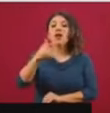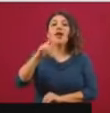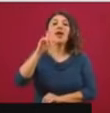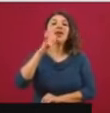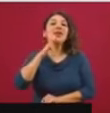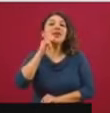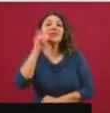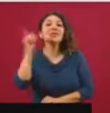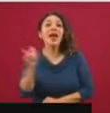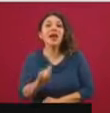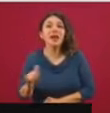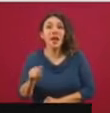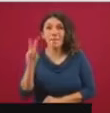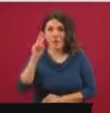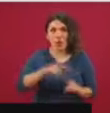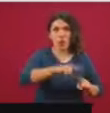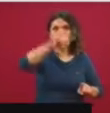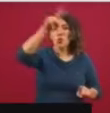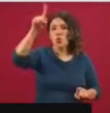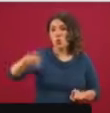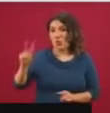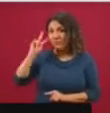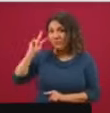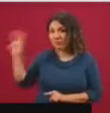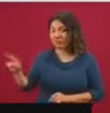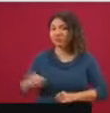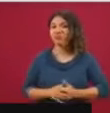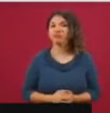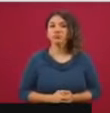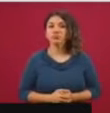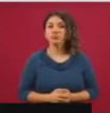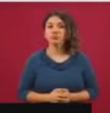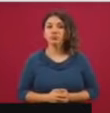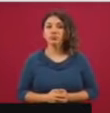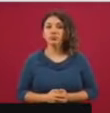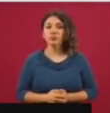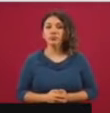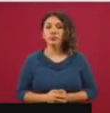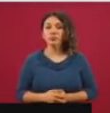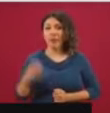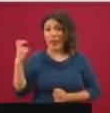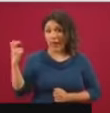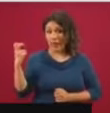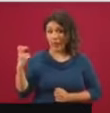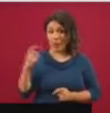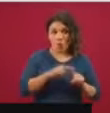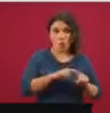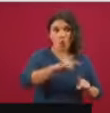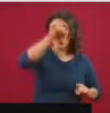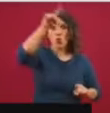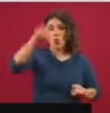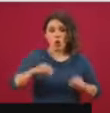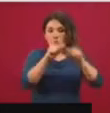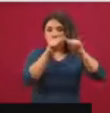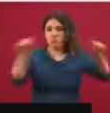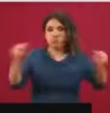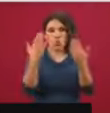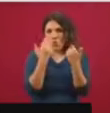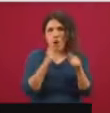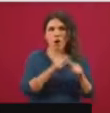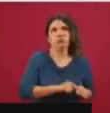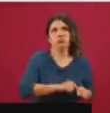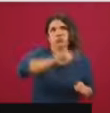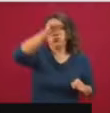que fue esta que estuvo por acá esto es una curva no plana por qué razón